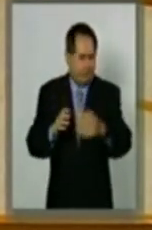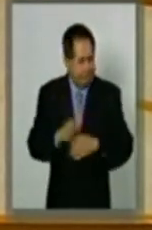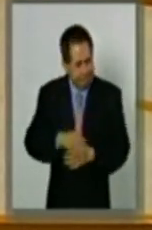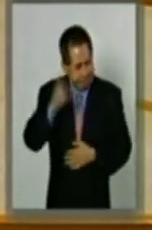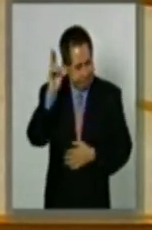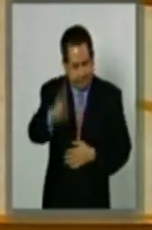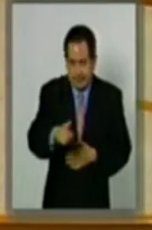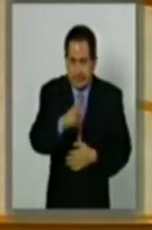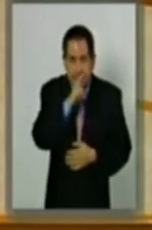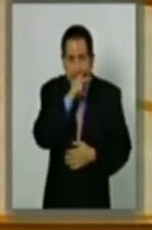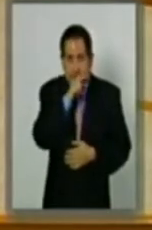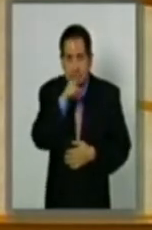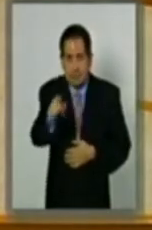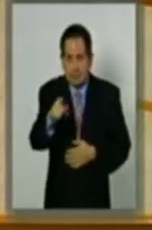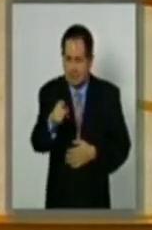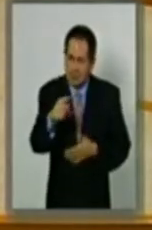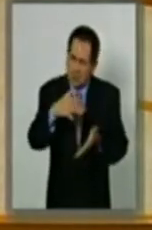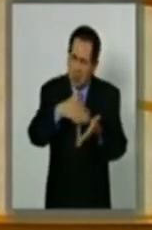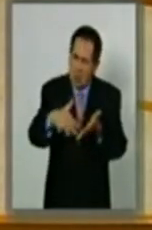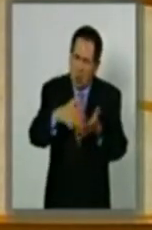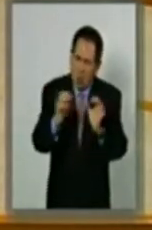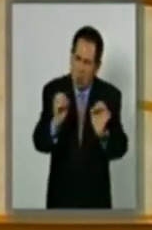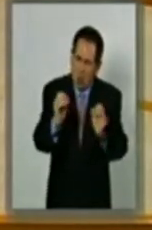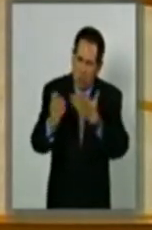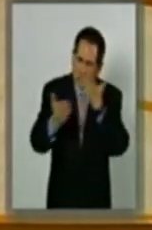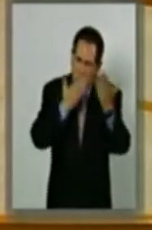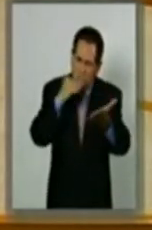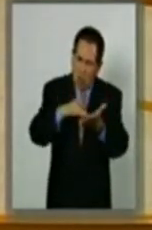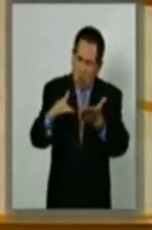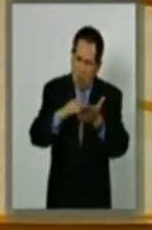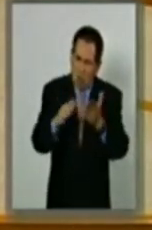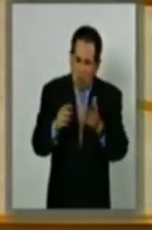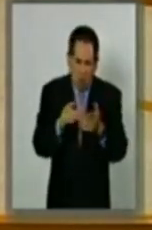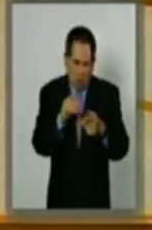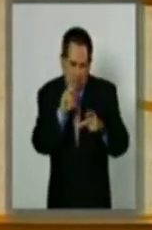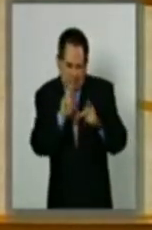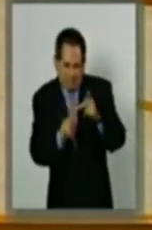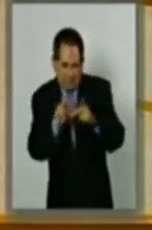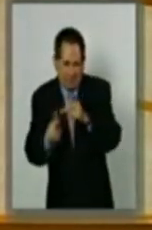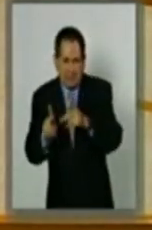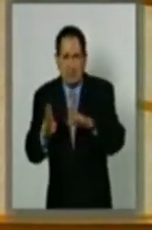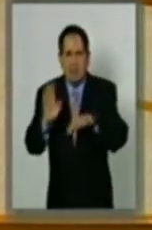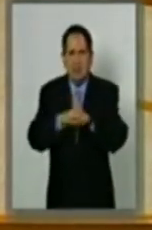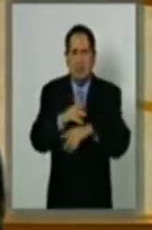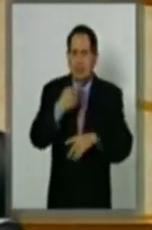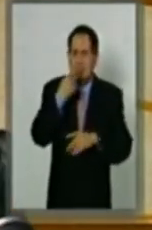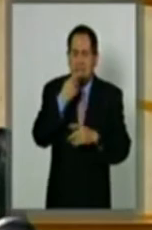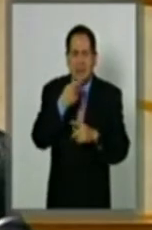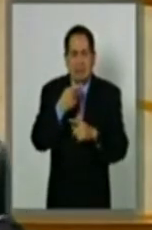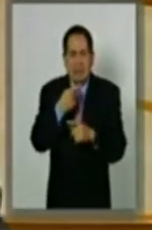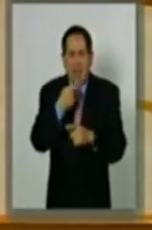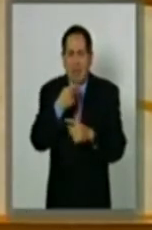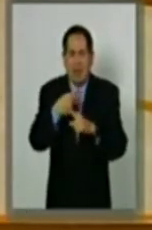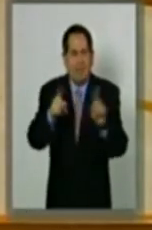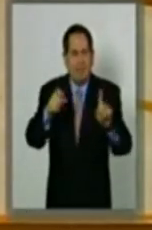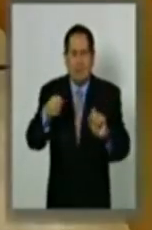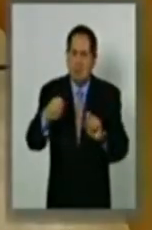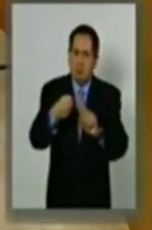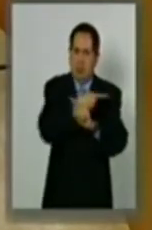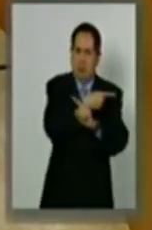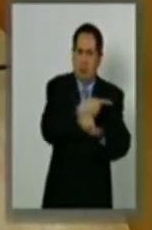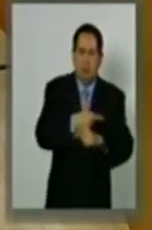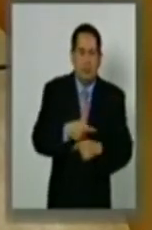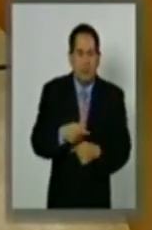preocupa que no la hayamos leído o estudiado en unas fracciones y en otras sí, porque estamos hablando de cuestiones diferentes.